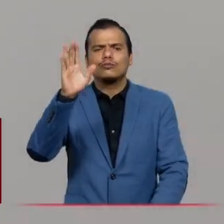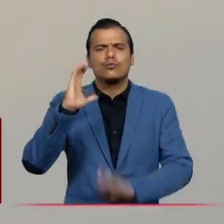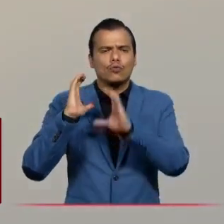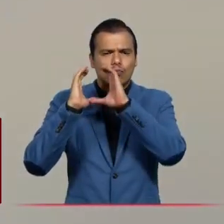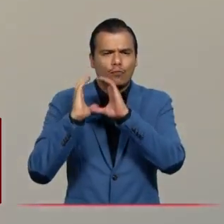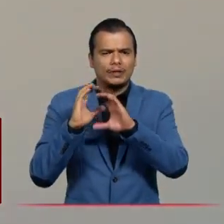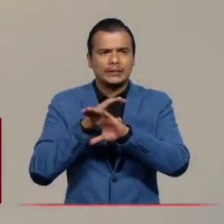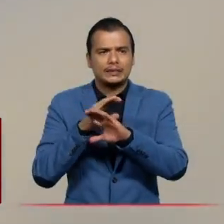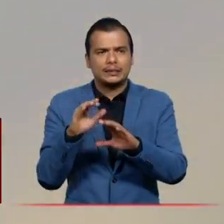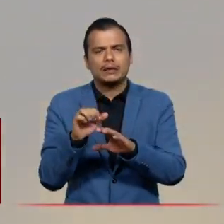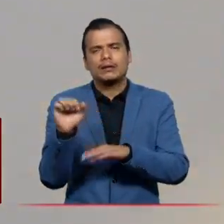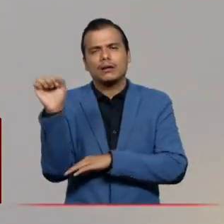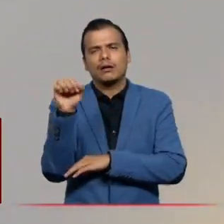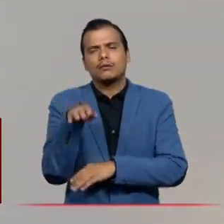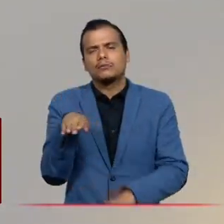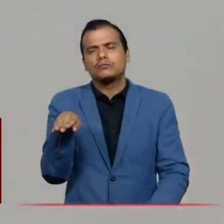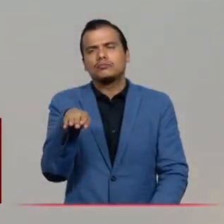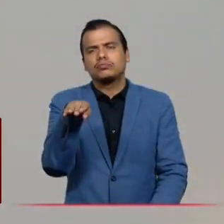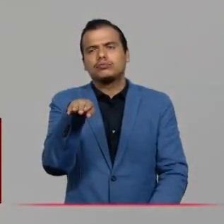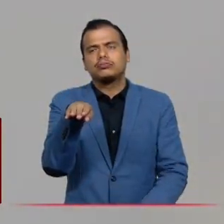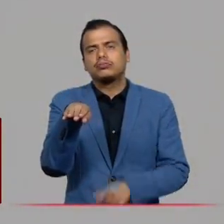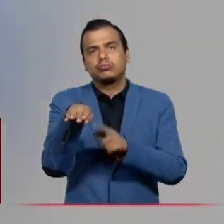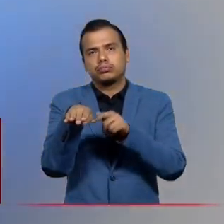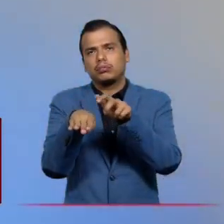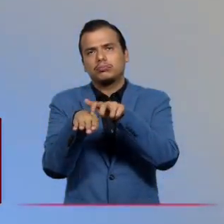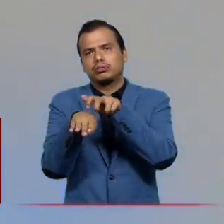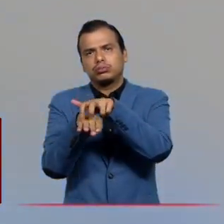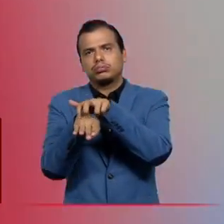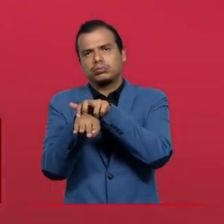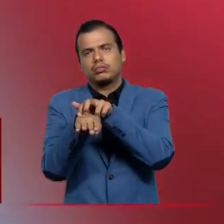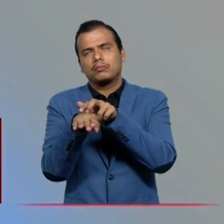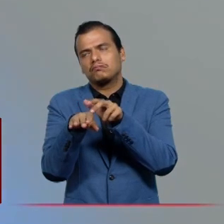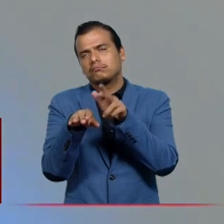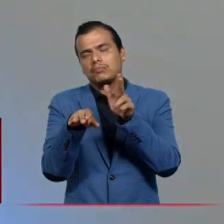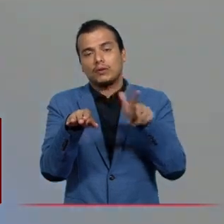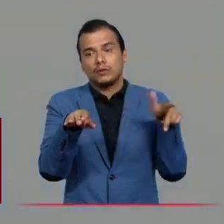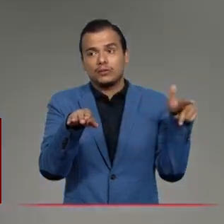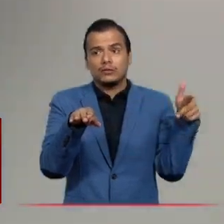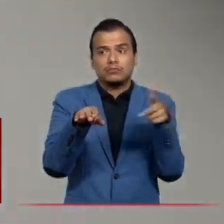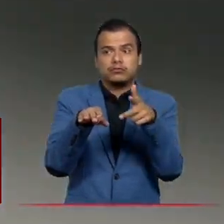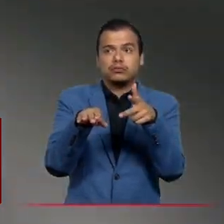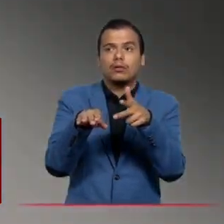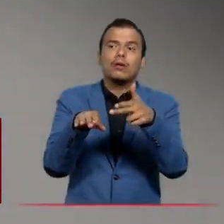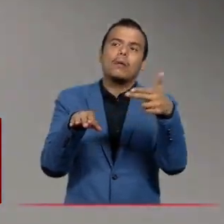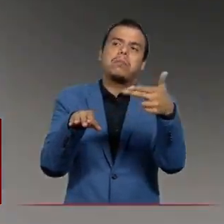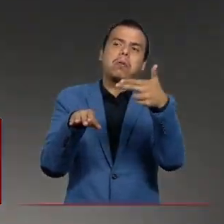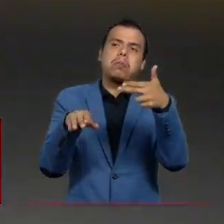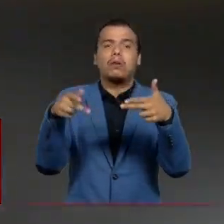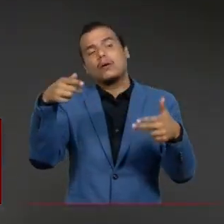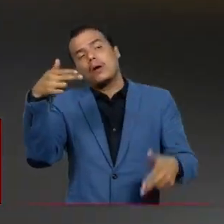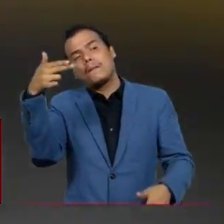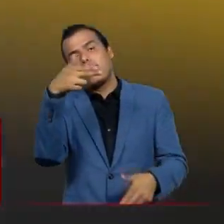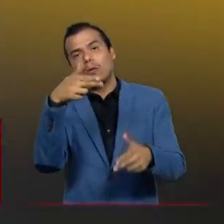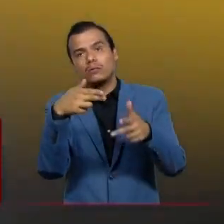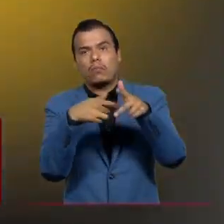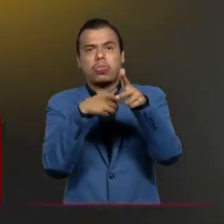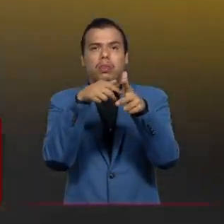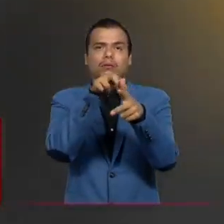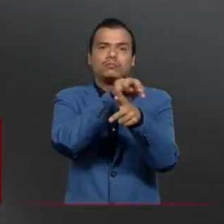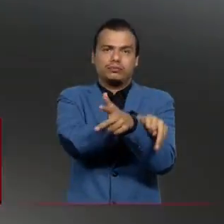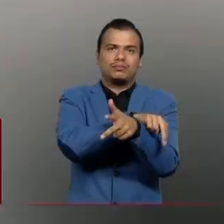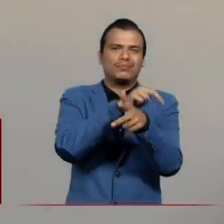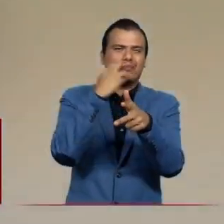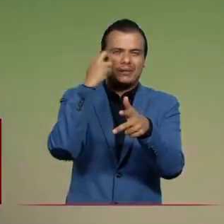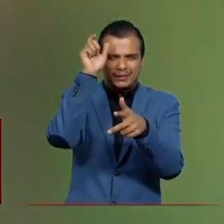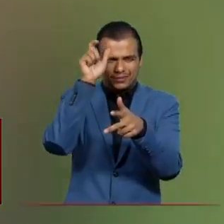gama allí un abogado resultó herido y uno de los presuntos sicarios falleció y en el momento de emprender la